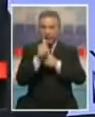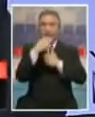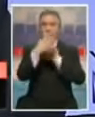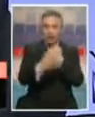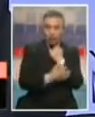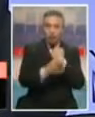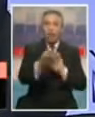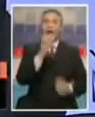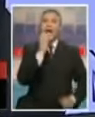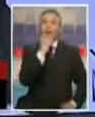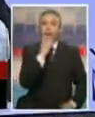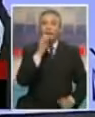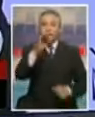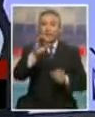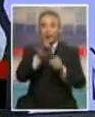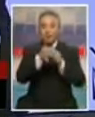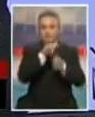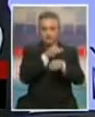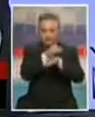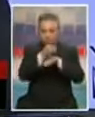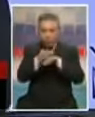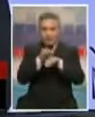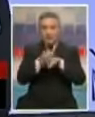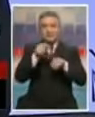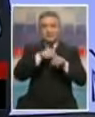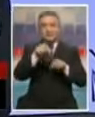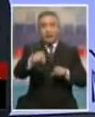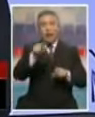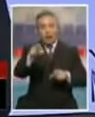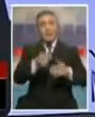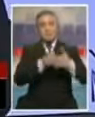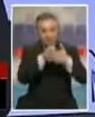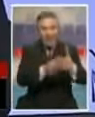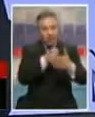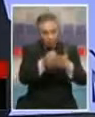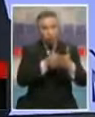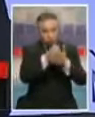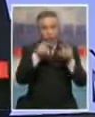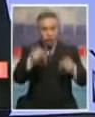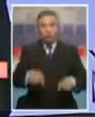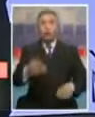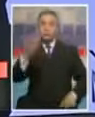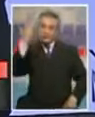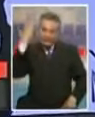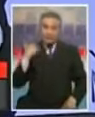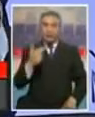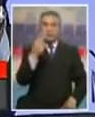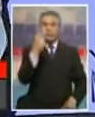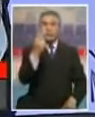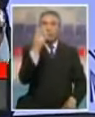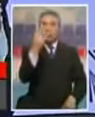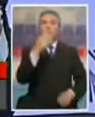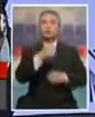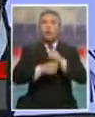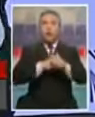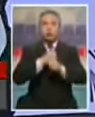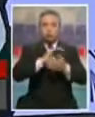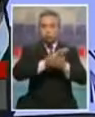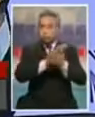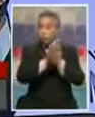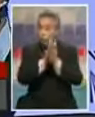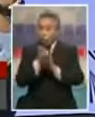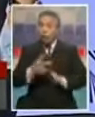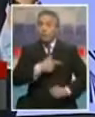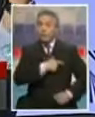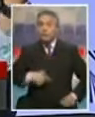de Antofagasta y la provincia de Loa, que se llama Pedro León Gallo, y peleó por esto hace 24 años. Que todos los presidentes han hecho